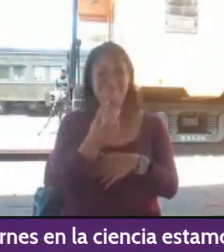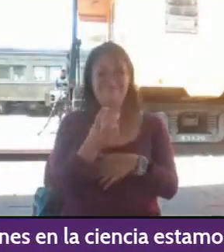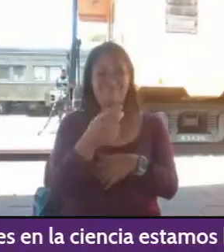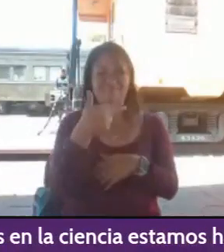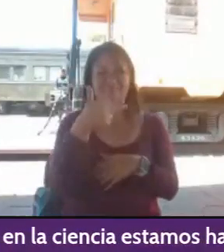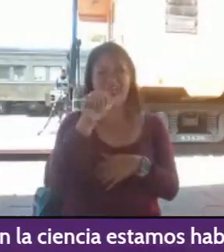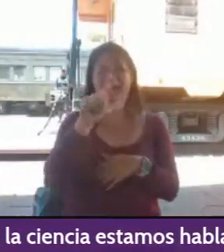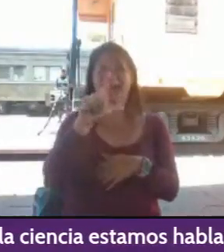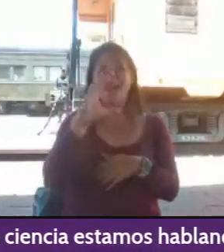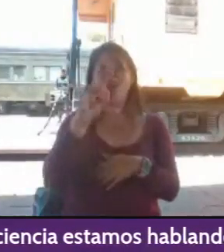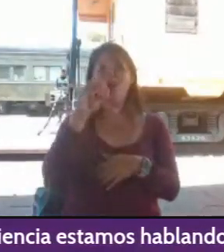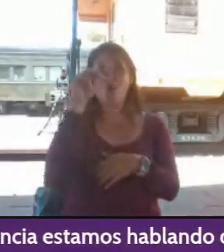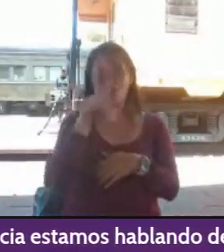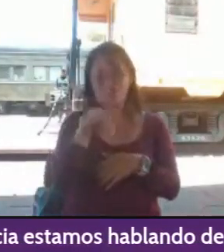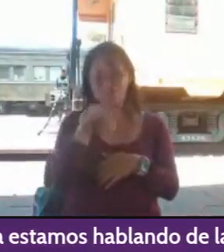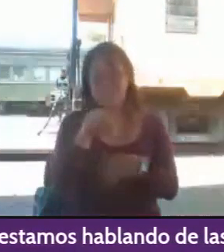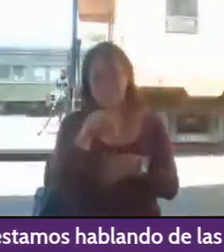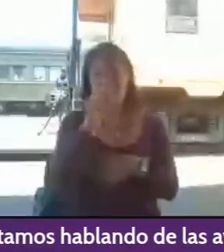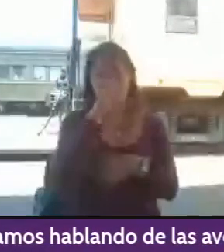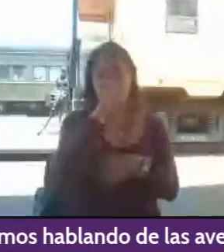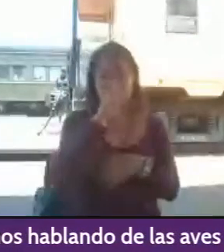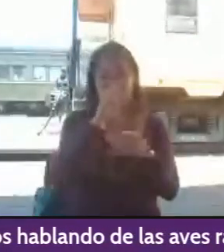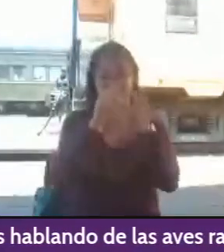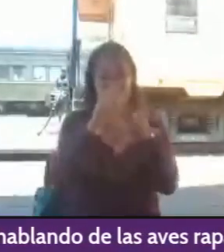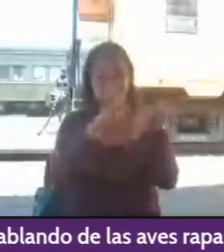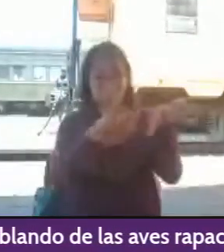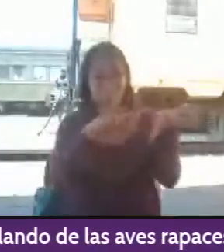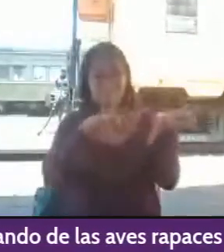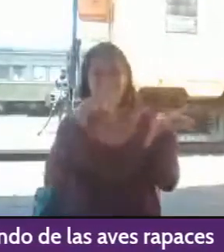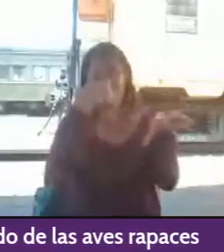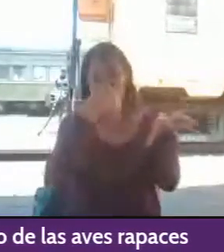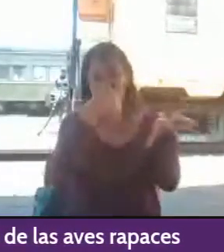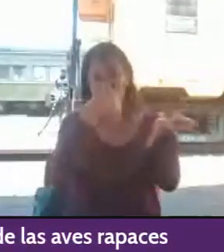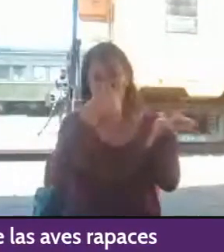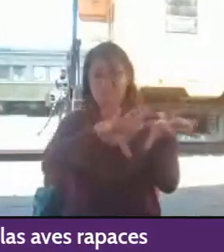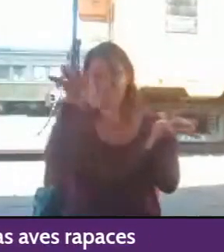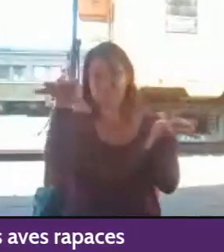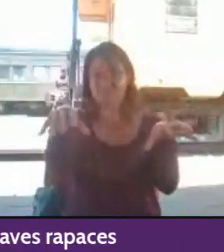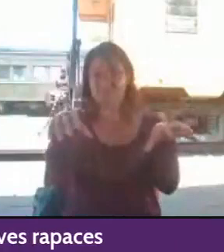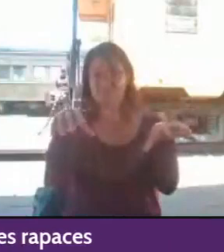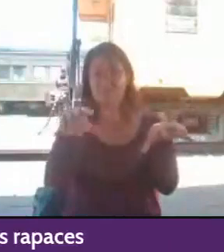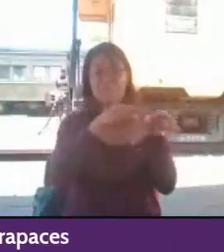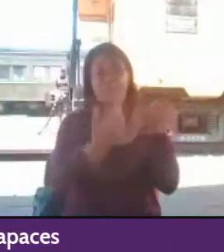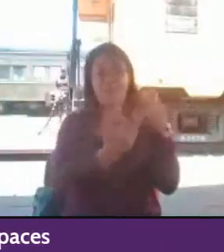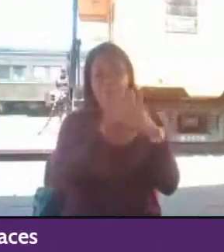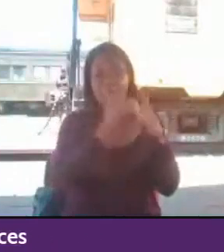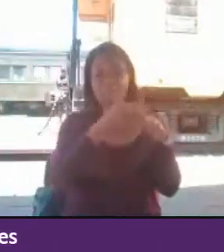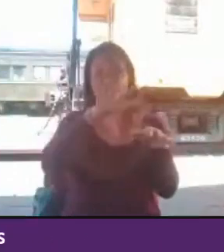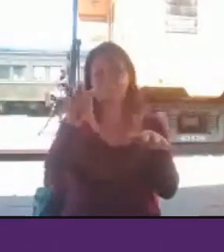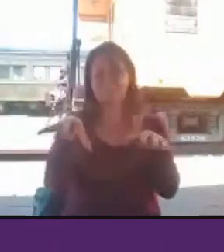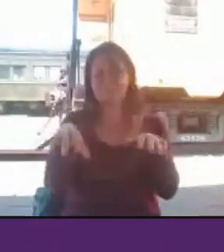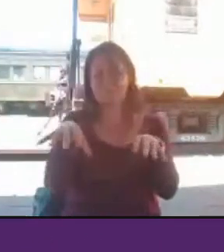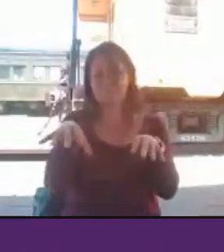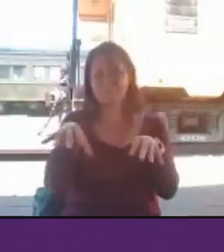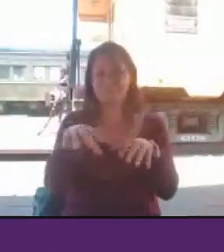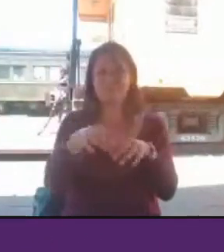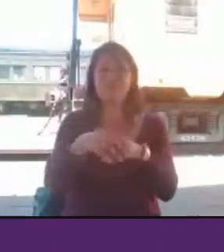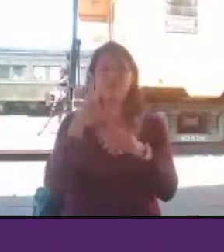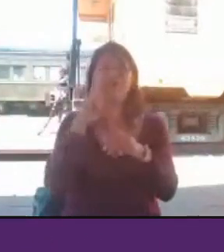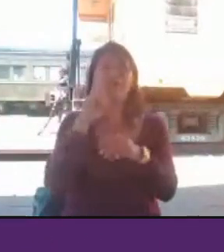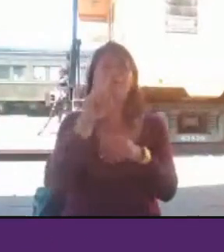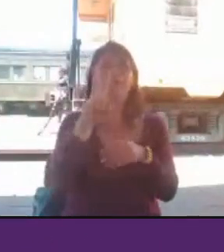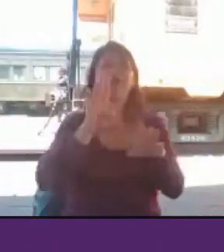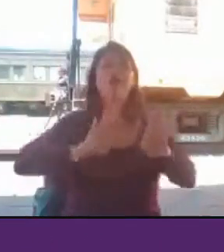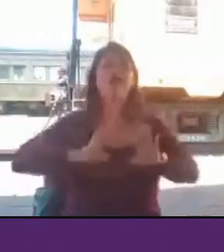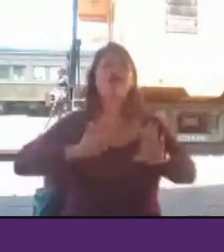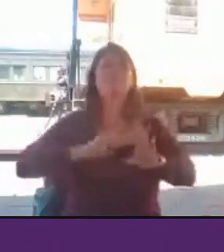halcones y águilas. Para esto, una más por favor, nos vamos a centrar en algunas características que podríamos definir como que las van a hacer